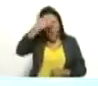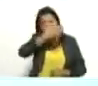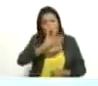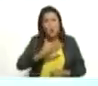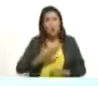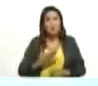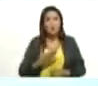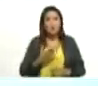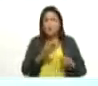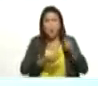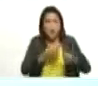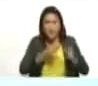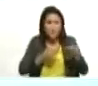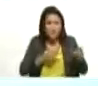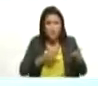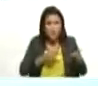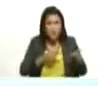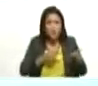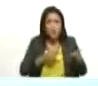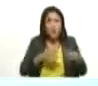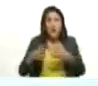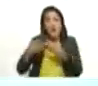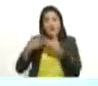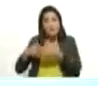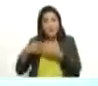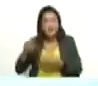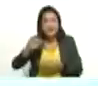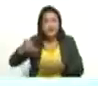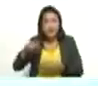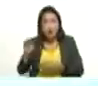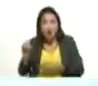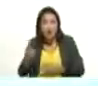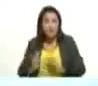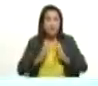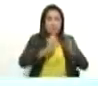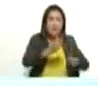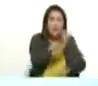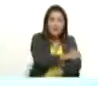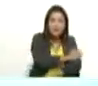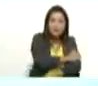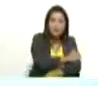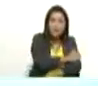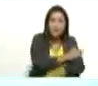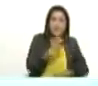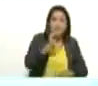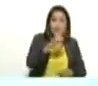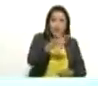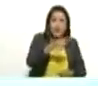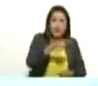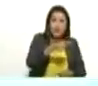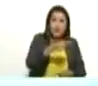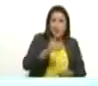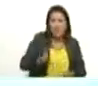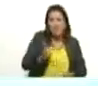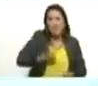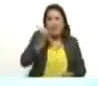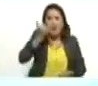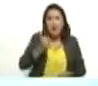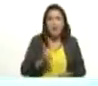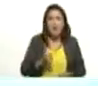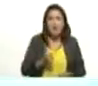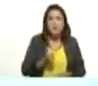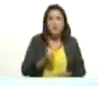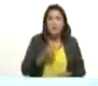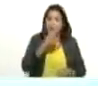hacerlo, entregarle la empresa Citgo en sus manos para que la vendieran como les diera la gana, cuando les diera la gana. No se